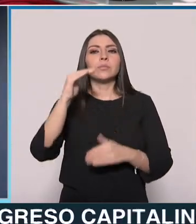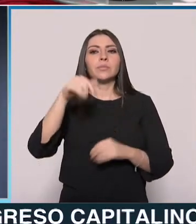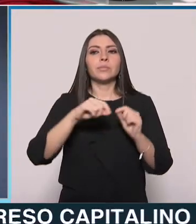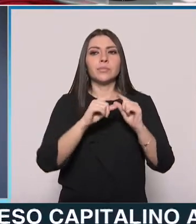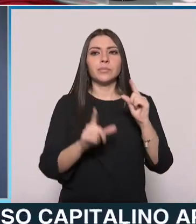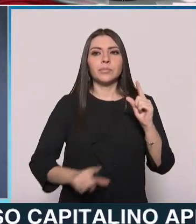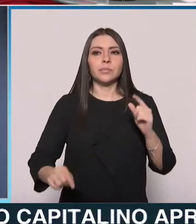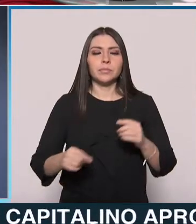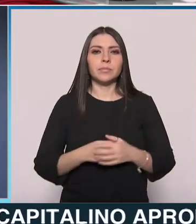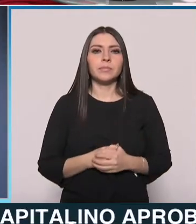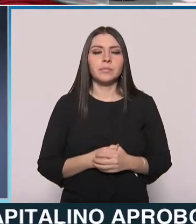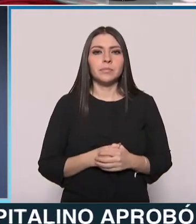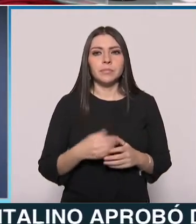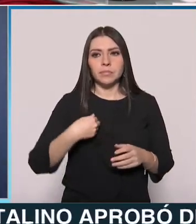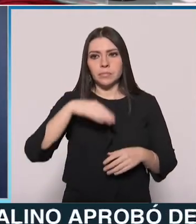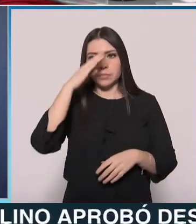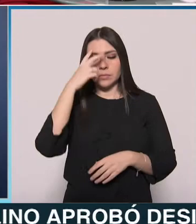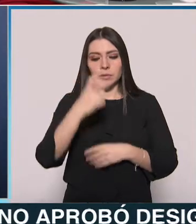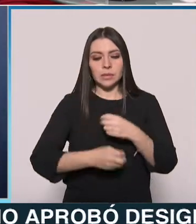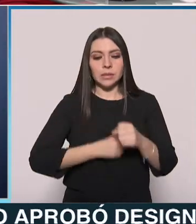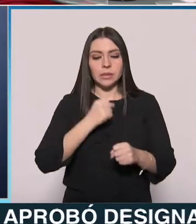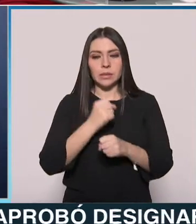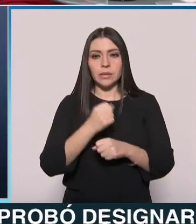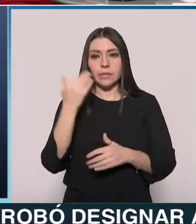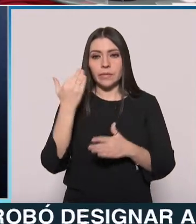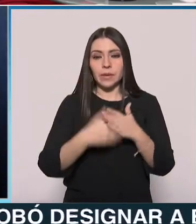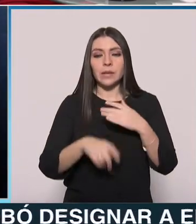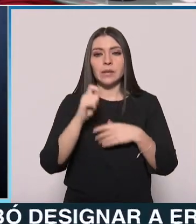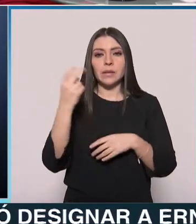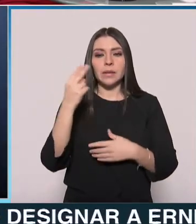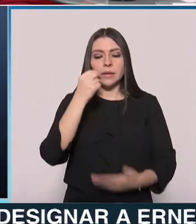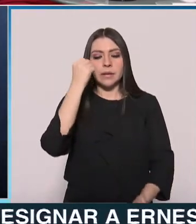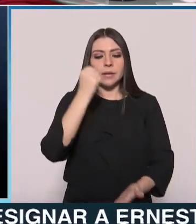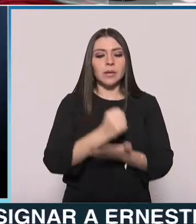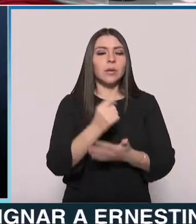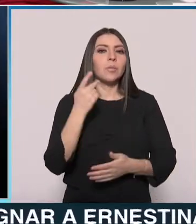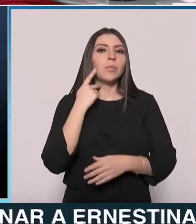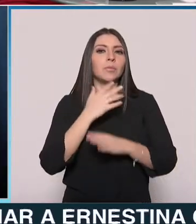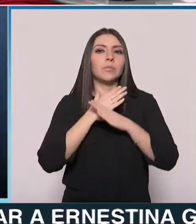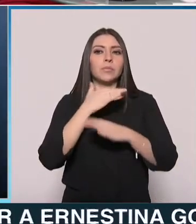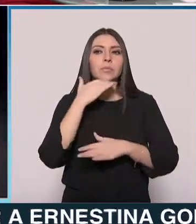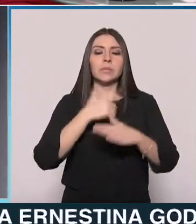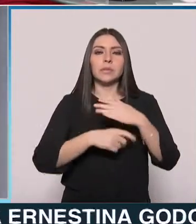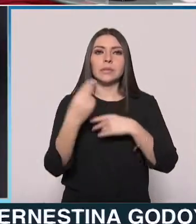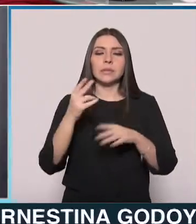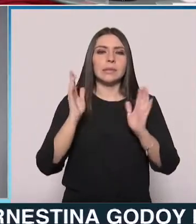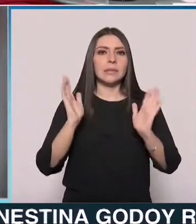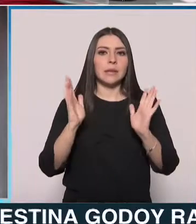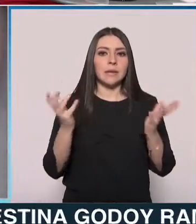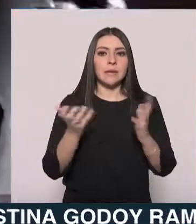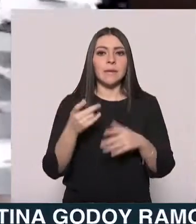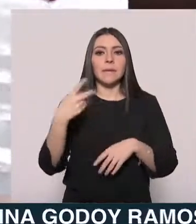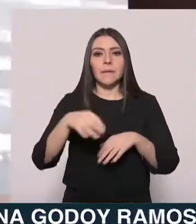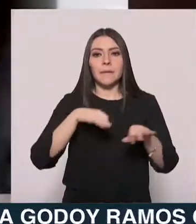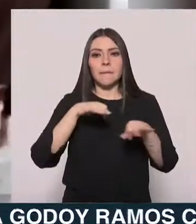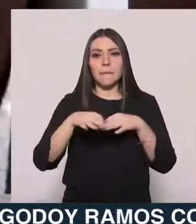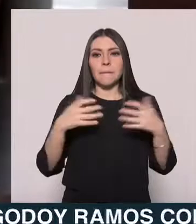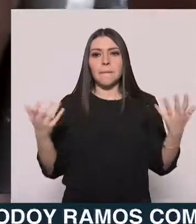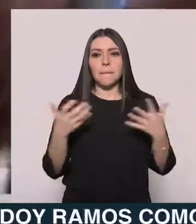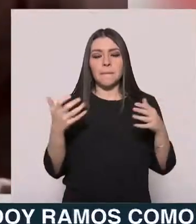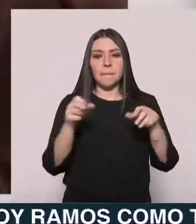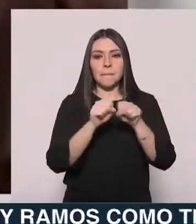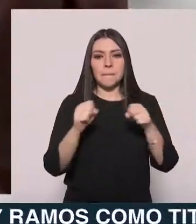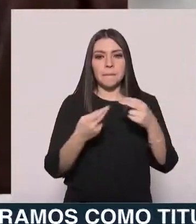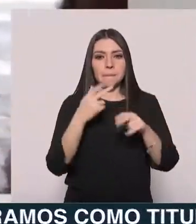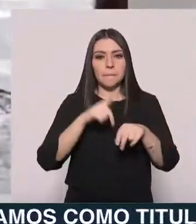gran pendiente institucional de este año, Alejandra, es aprobar la Política Nacional Anticorrupción ya. Es un trabajo que ha hecho el Sistema Nacional Anticorrupción durante